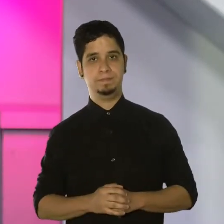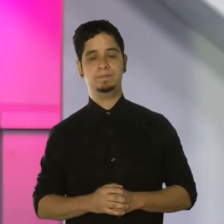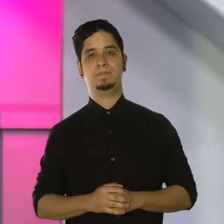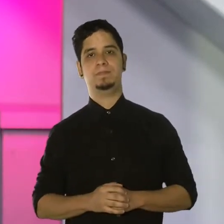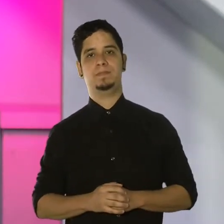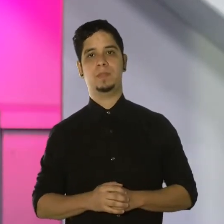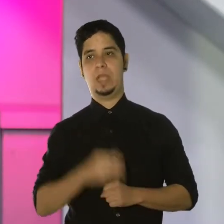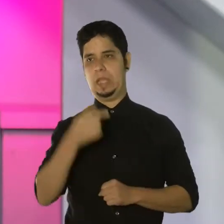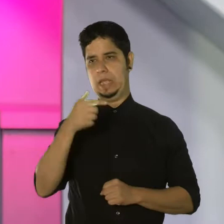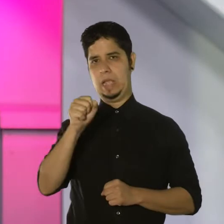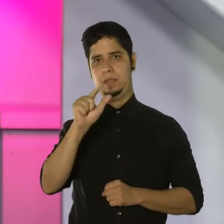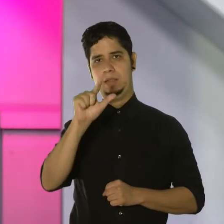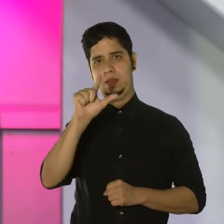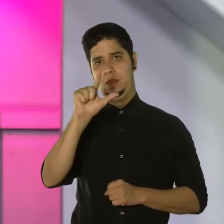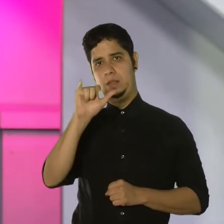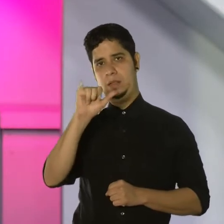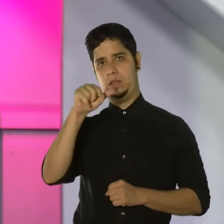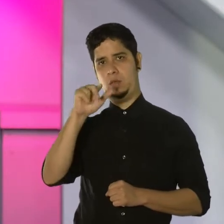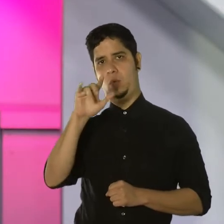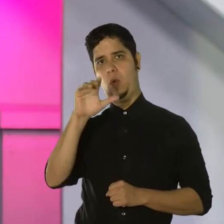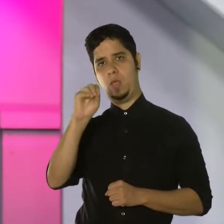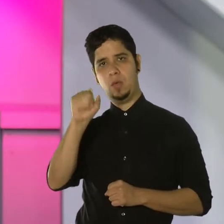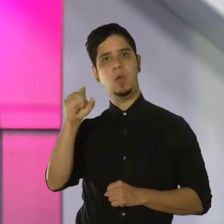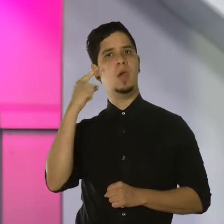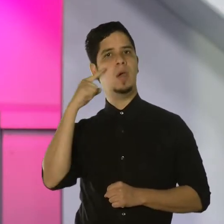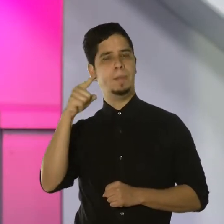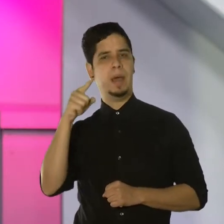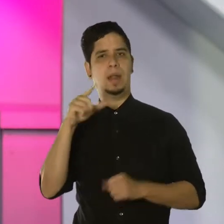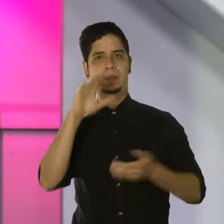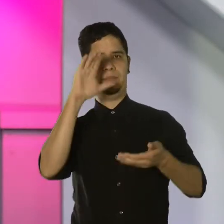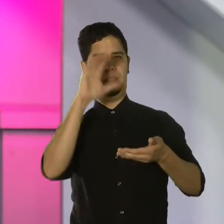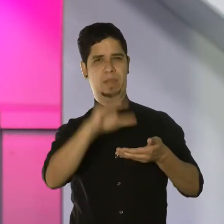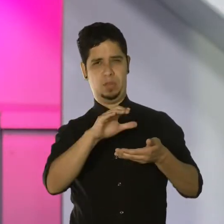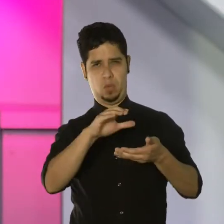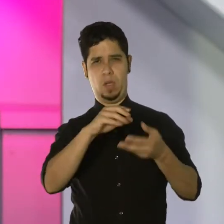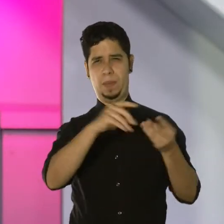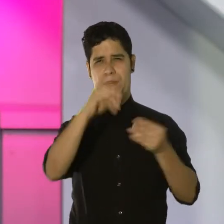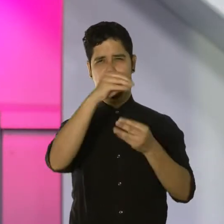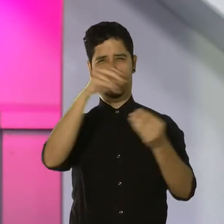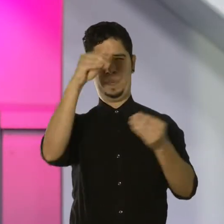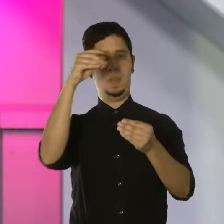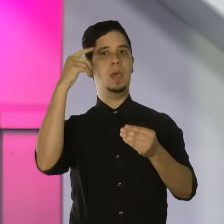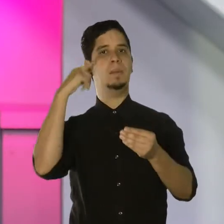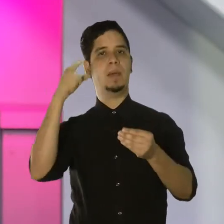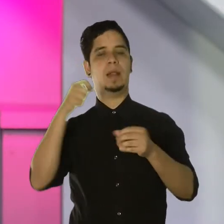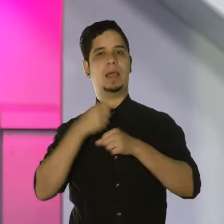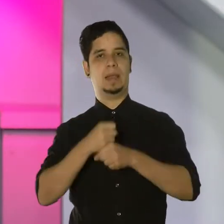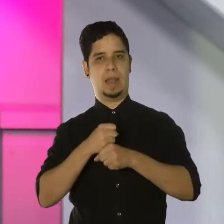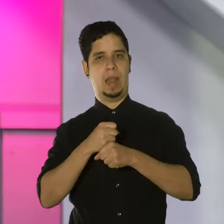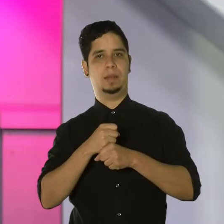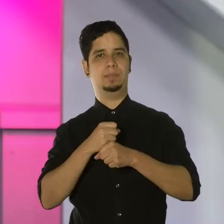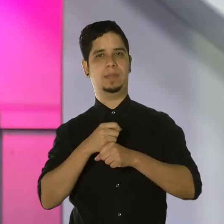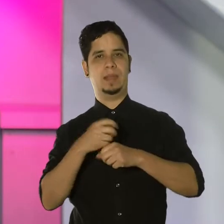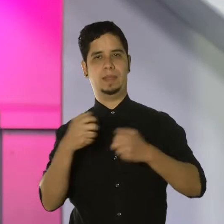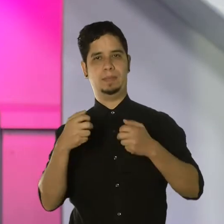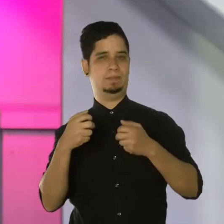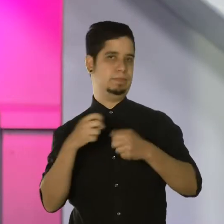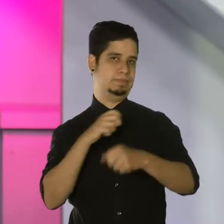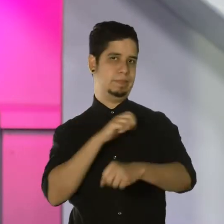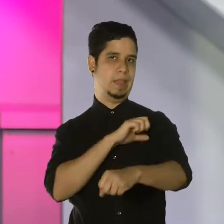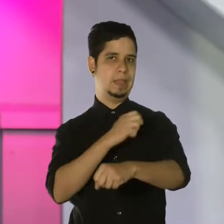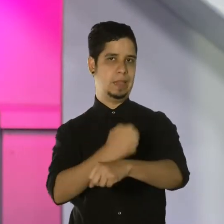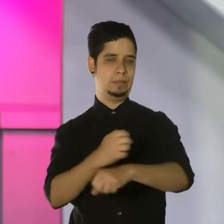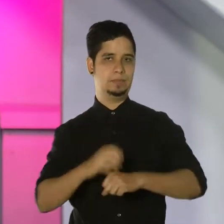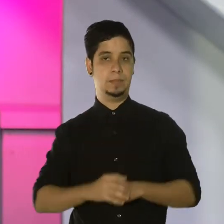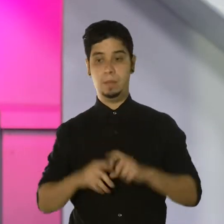como alternativa para mitigar el efecto contaminante de la quema de carbón y gasolina para la generación de energía. Pero sin dudas, en la isla el